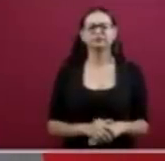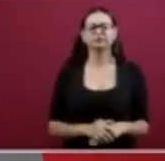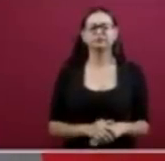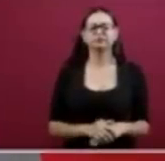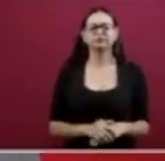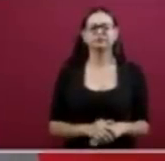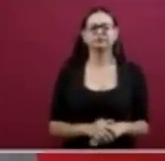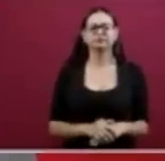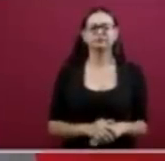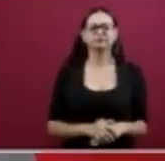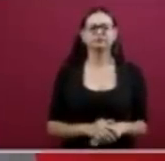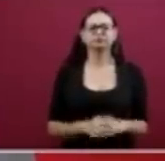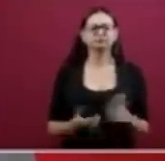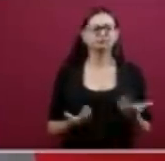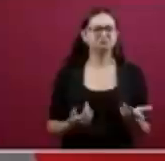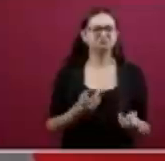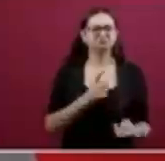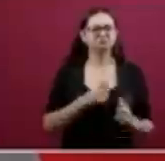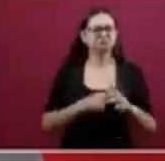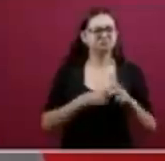inclusive las encuestas.